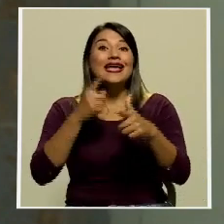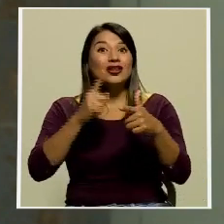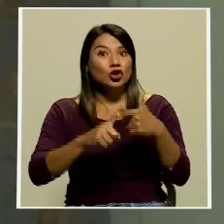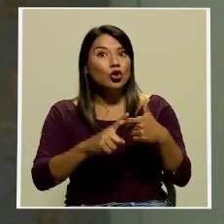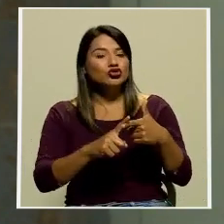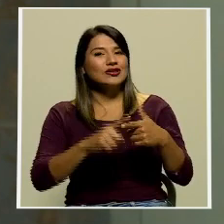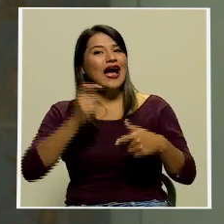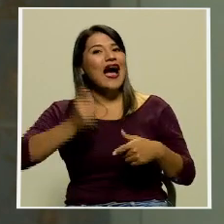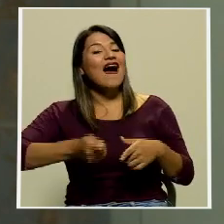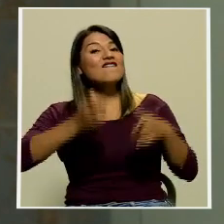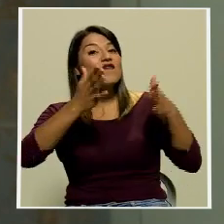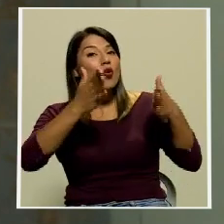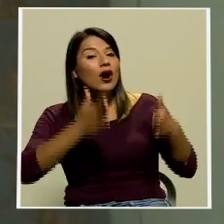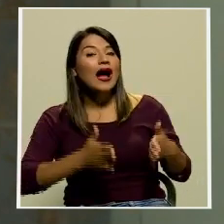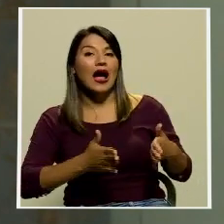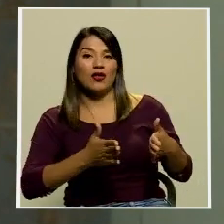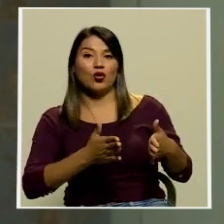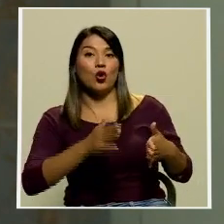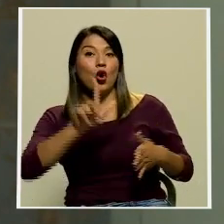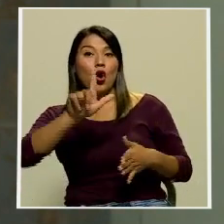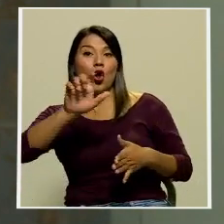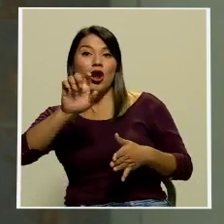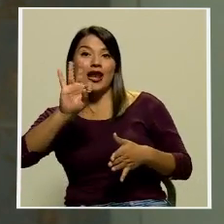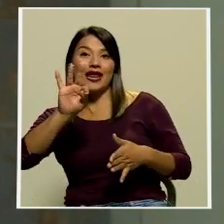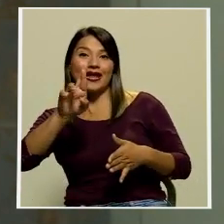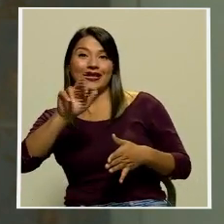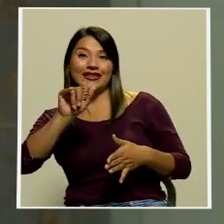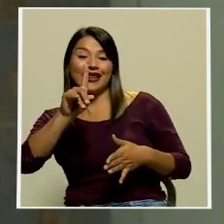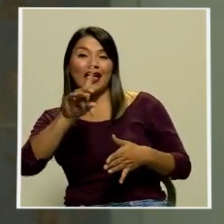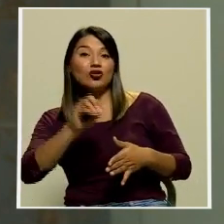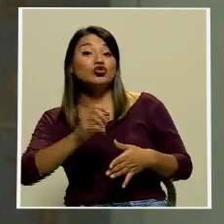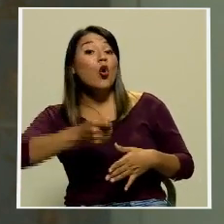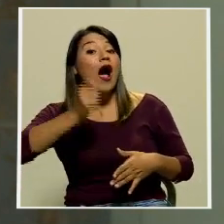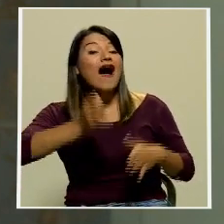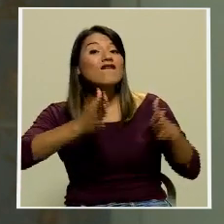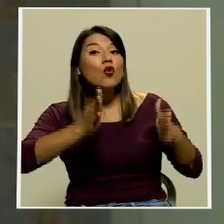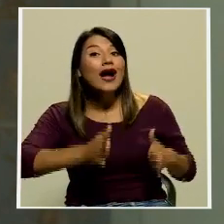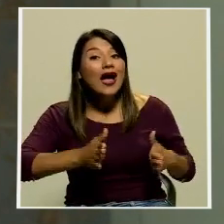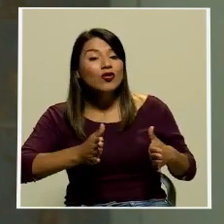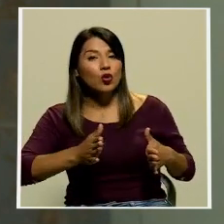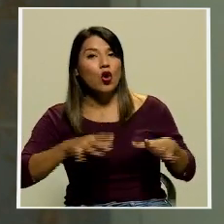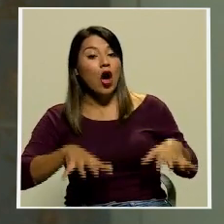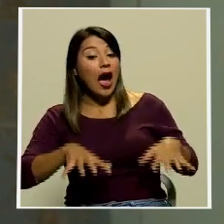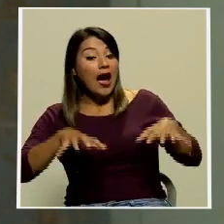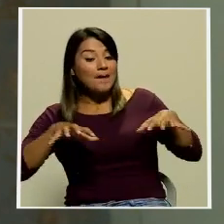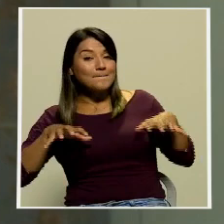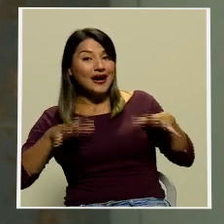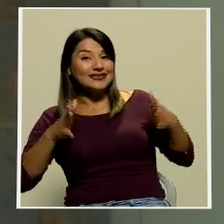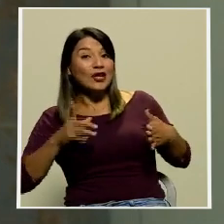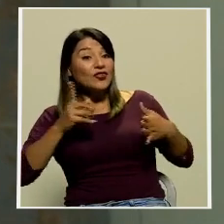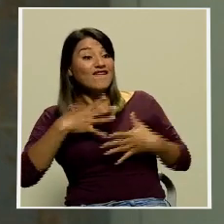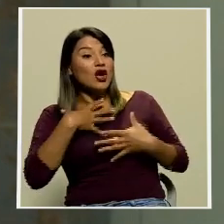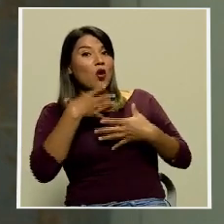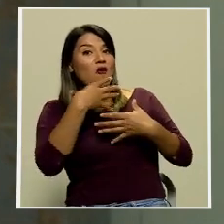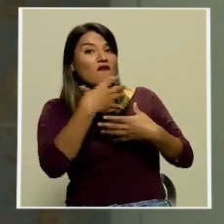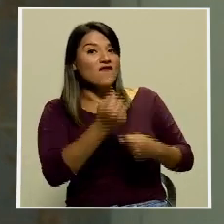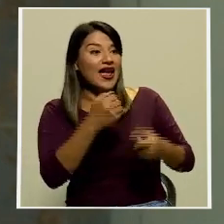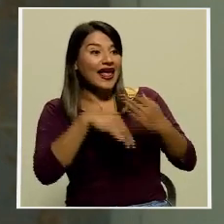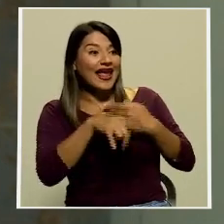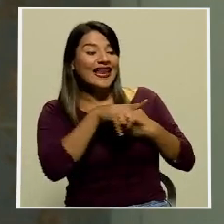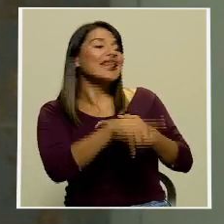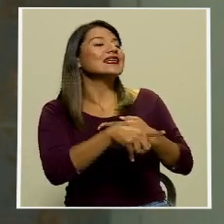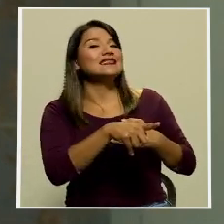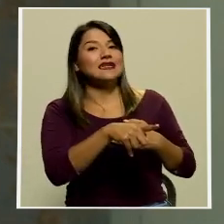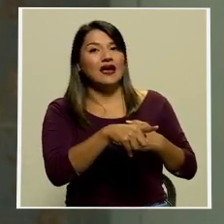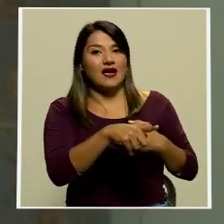de confianza del magistrado, como lo es un asesor parlamentario. Entonces, exigirle carrera judicial a un